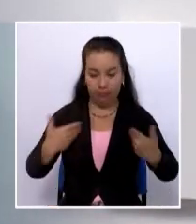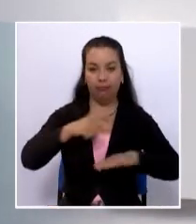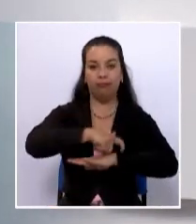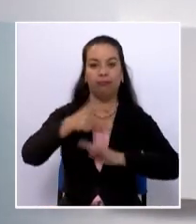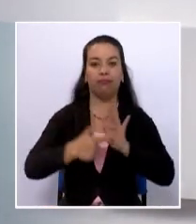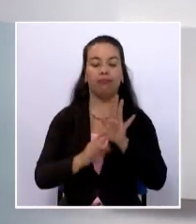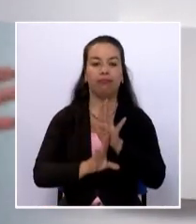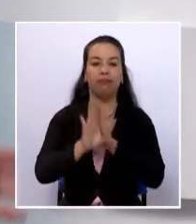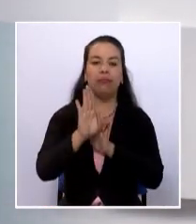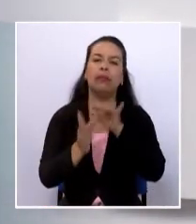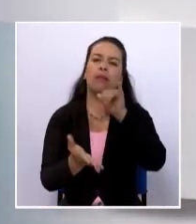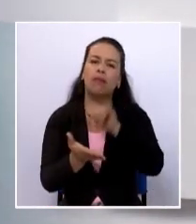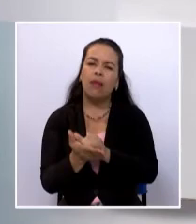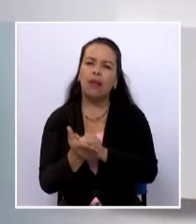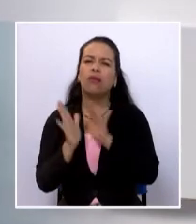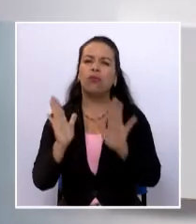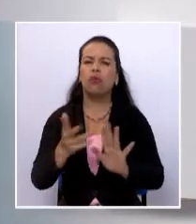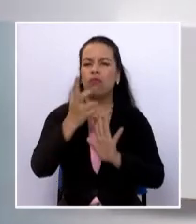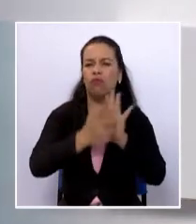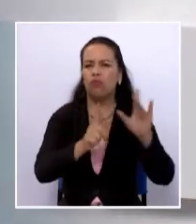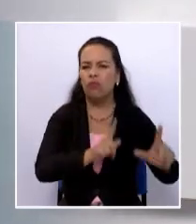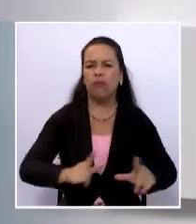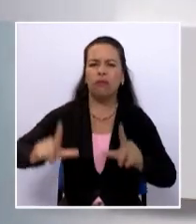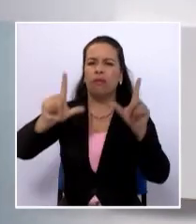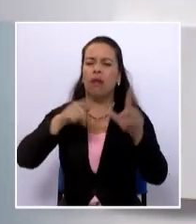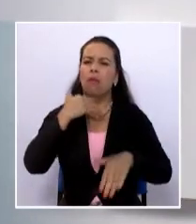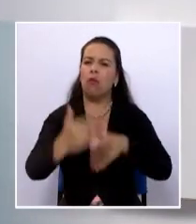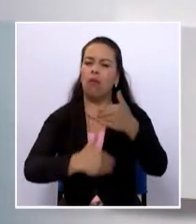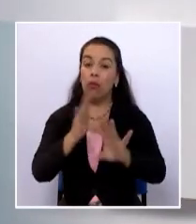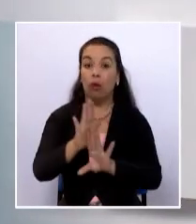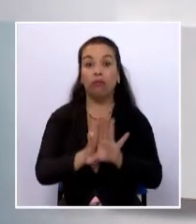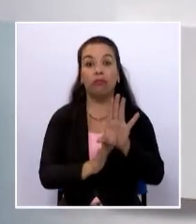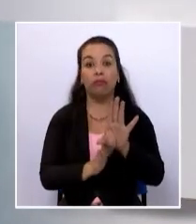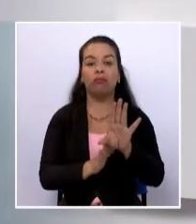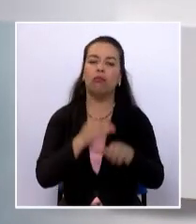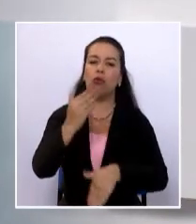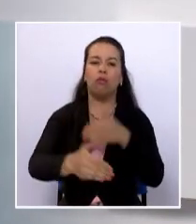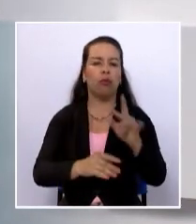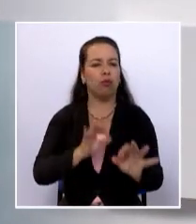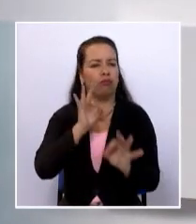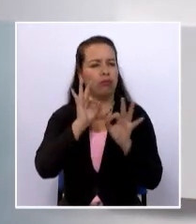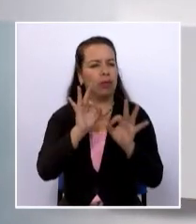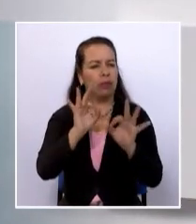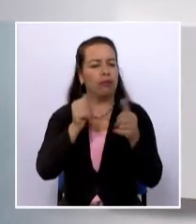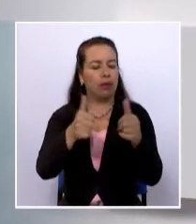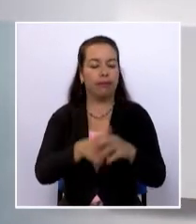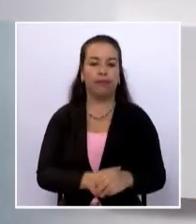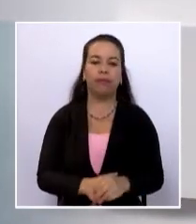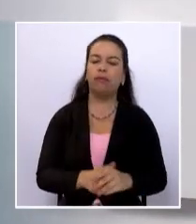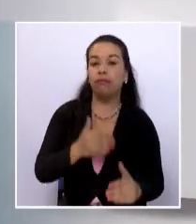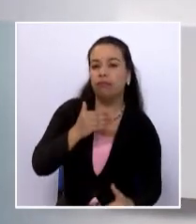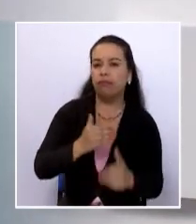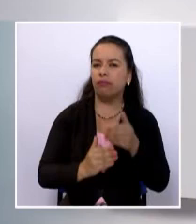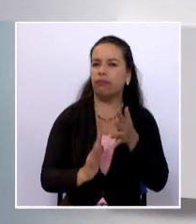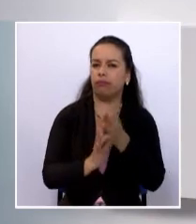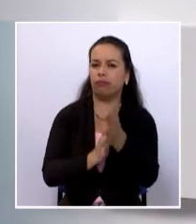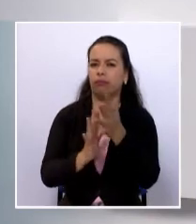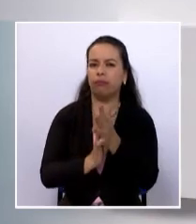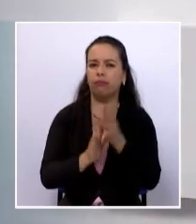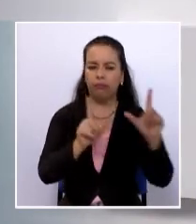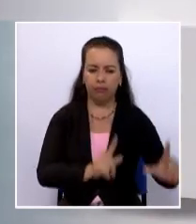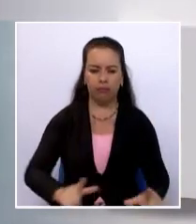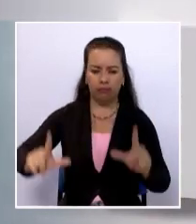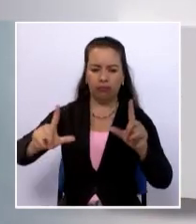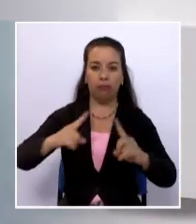desde estas modalidades diagnósticas han ido creciendo y se han ido perfeccionando inicialmente contábamos con rayos xy pues